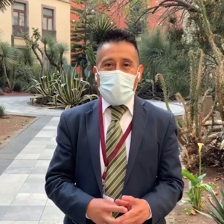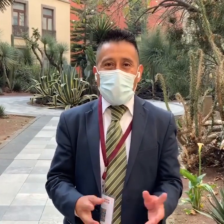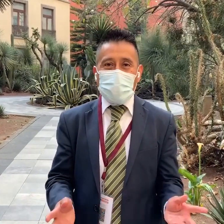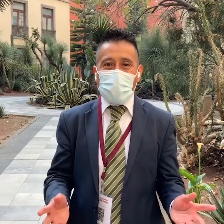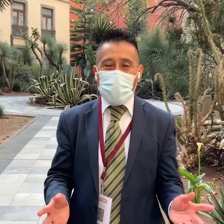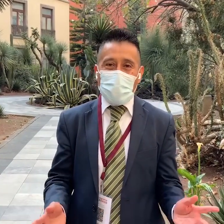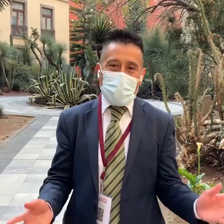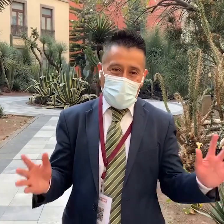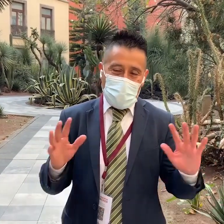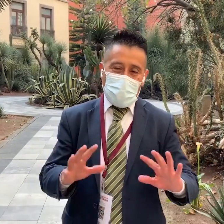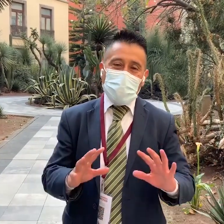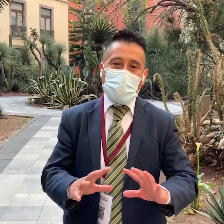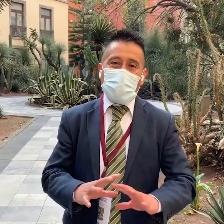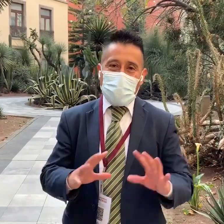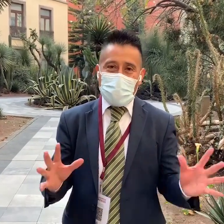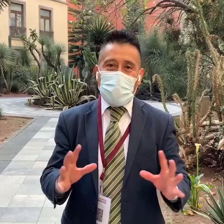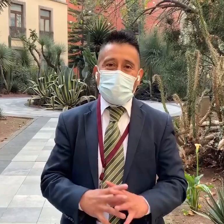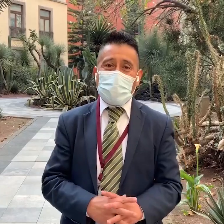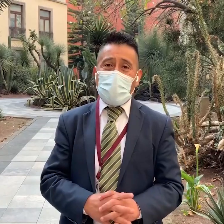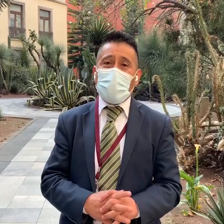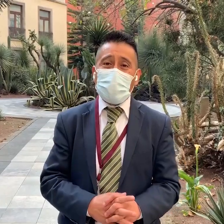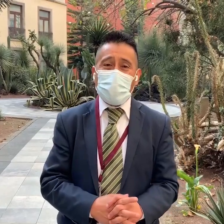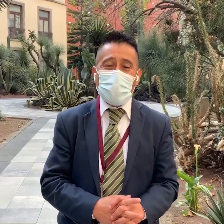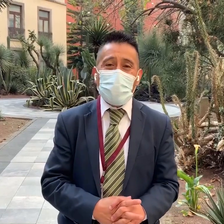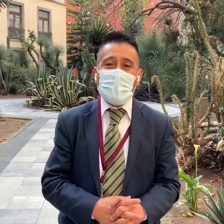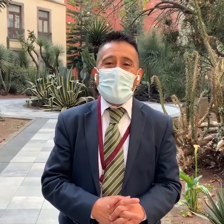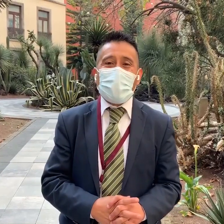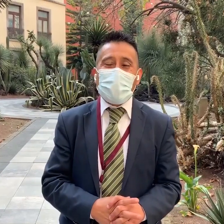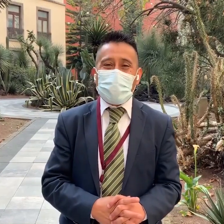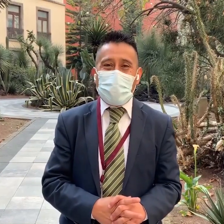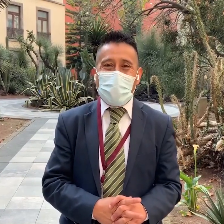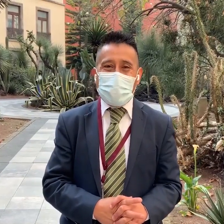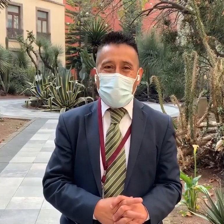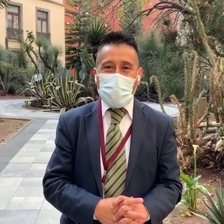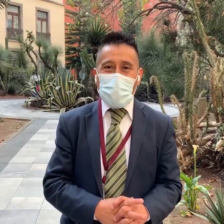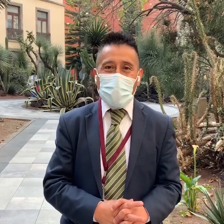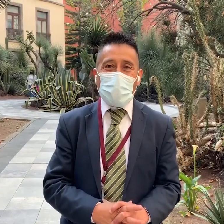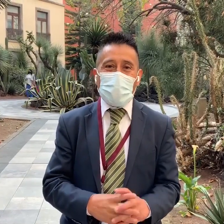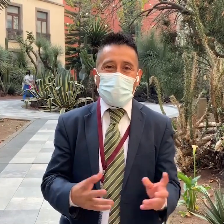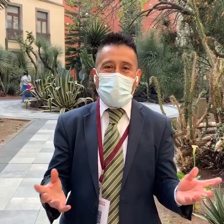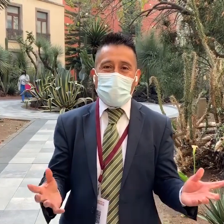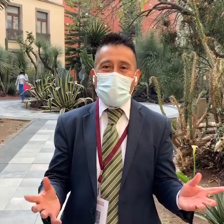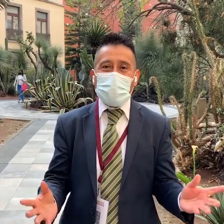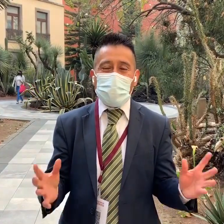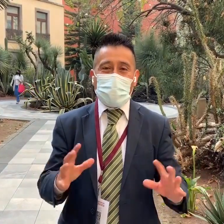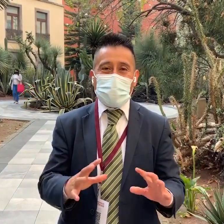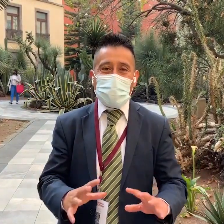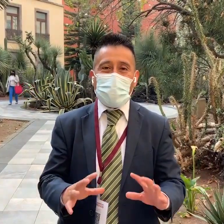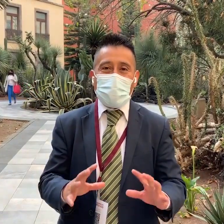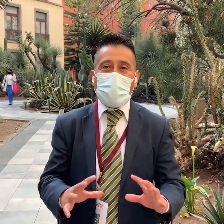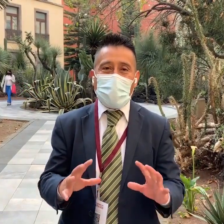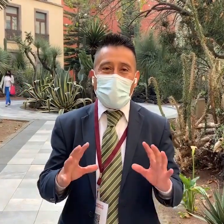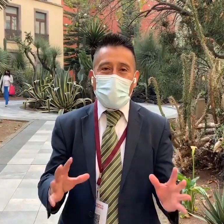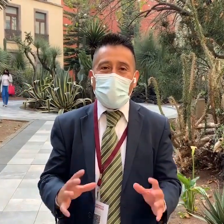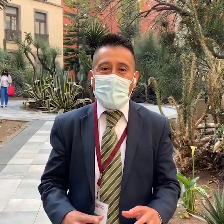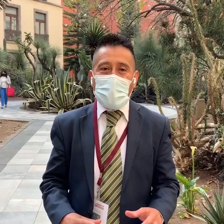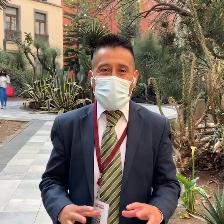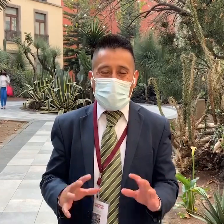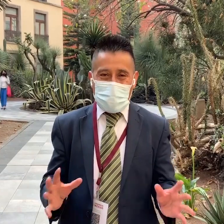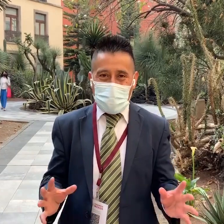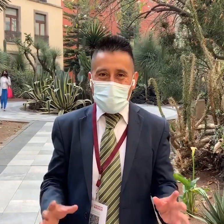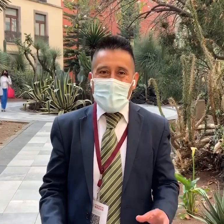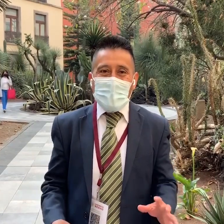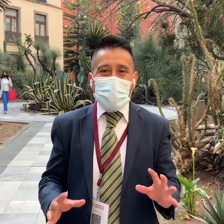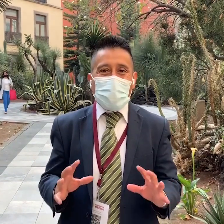que Salgado Macedonio, y más que nada en el tema de Salgado Macedonio, que será el estado de Guerrero, los militantes y simpatizantes de Morena en Guerrero,